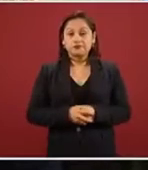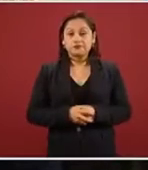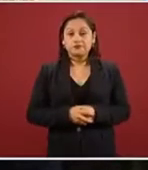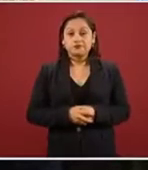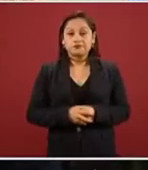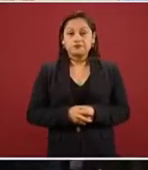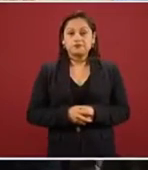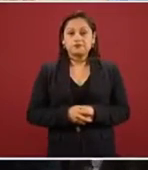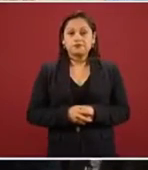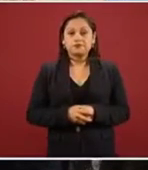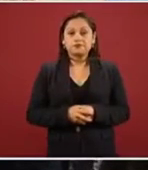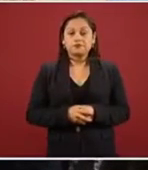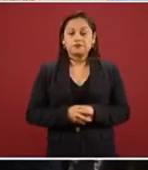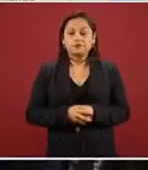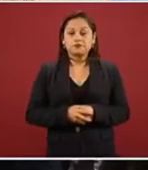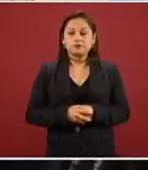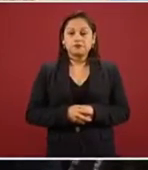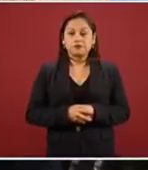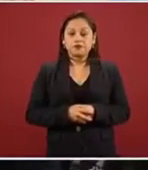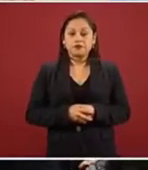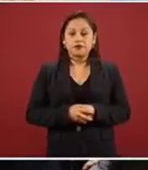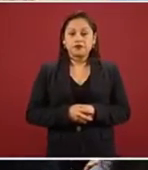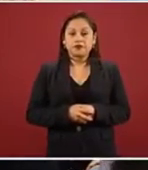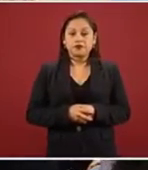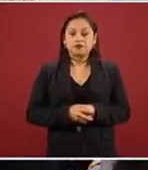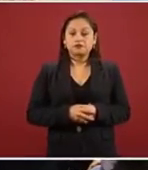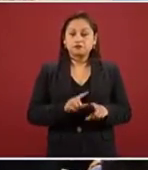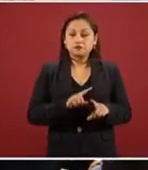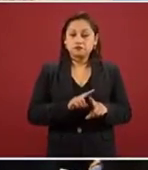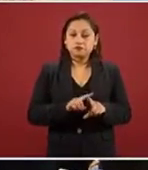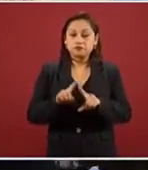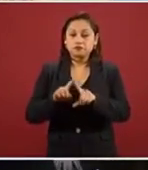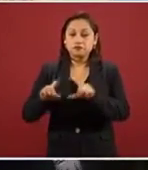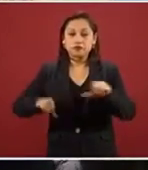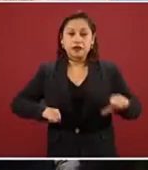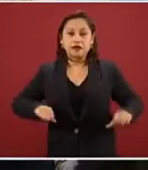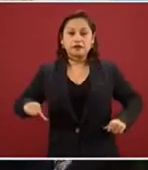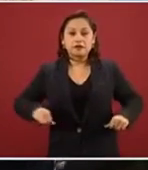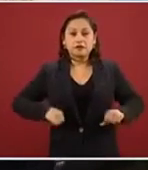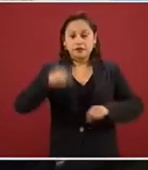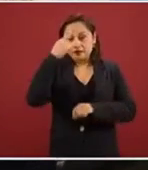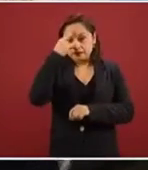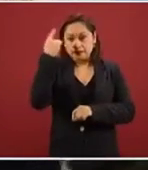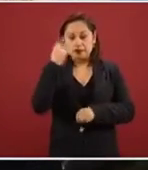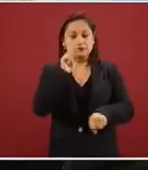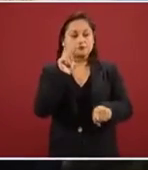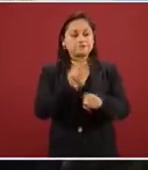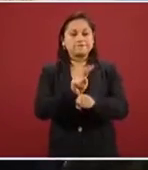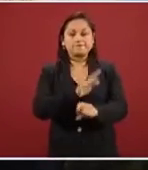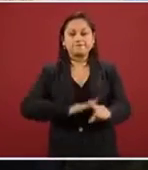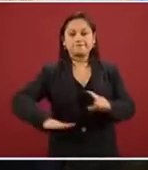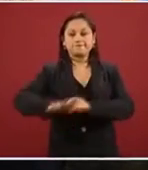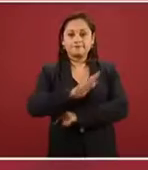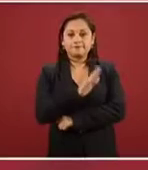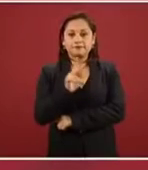tarea, toda la acción de protección civil, que es algo muy importante,